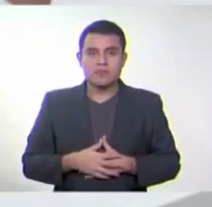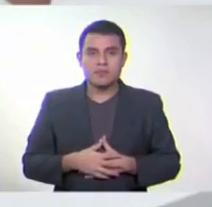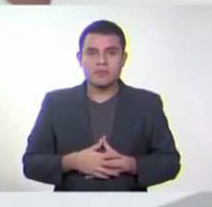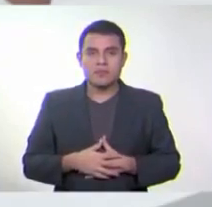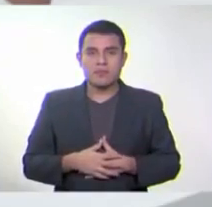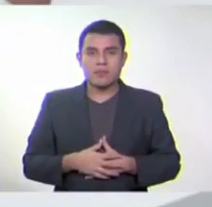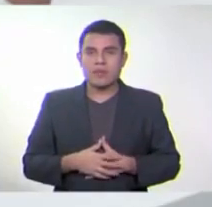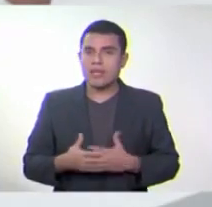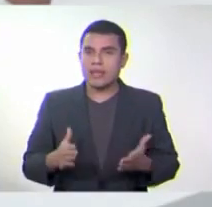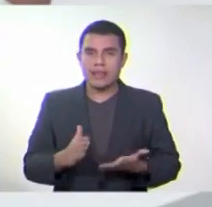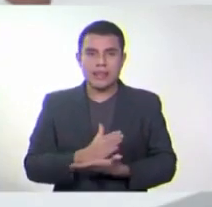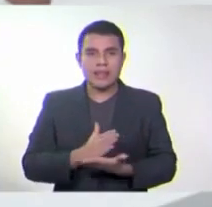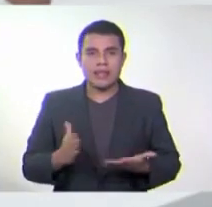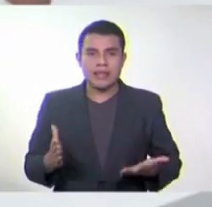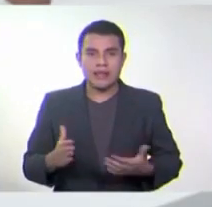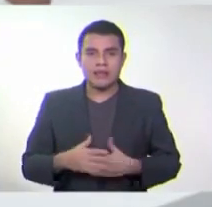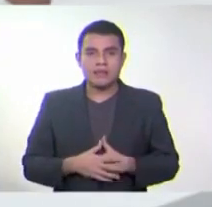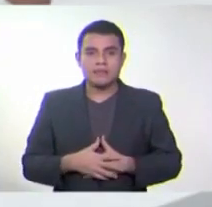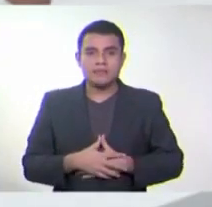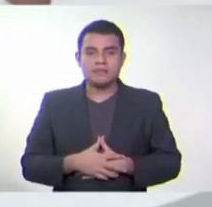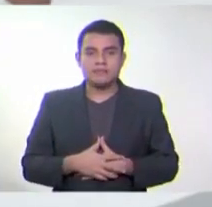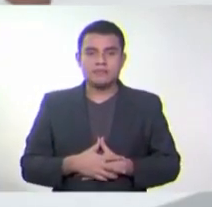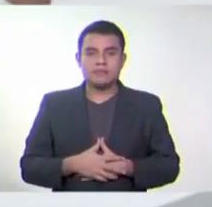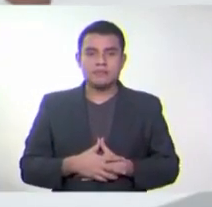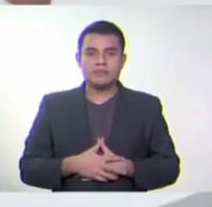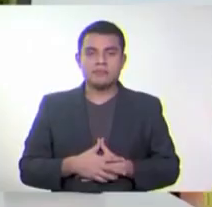No pasó nada.